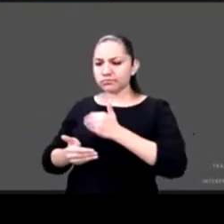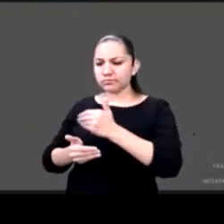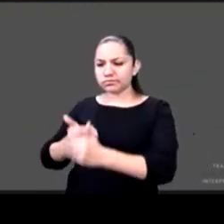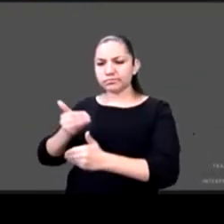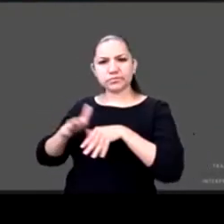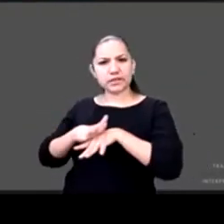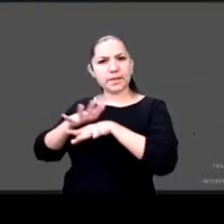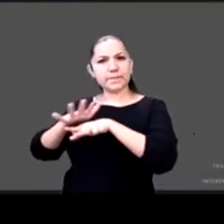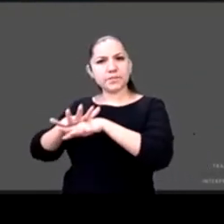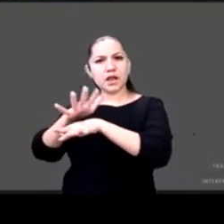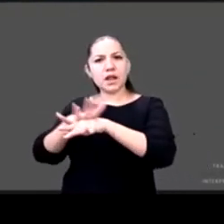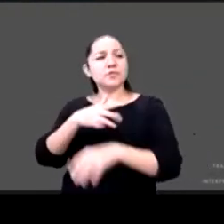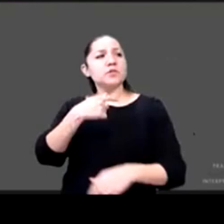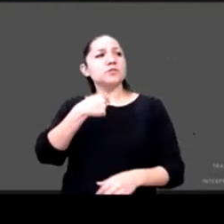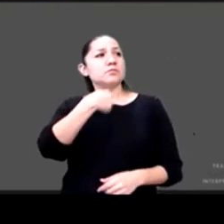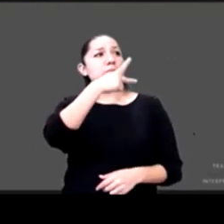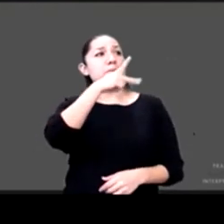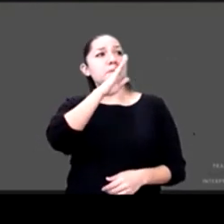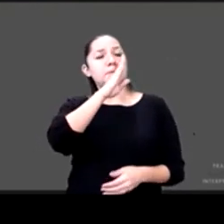ese rechazo y